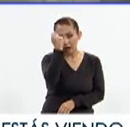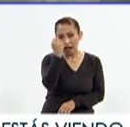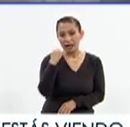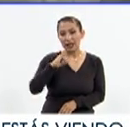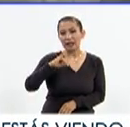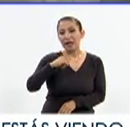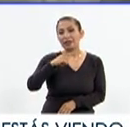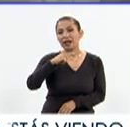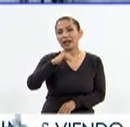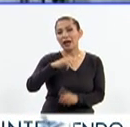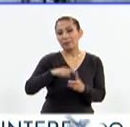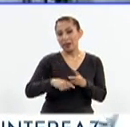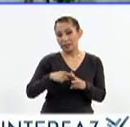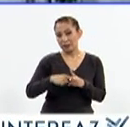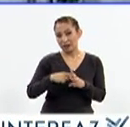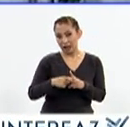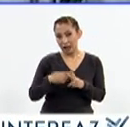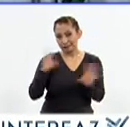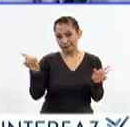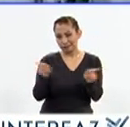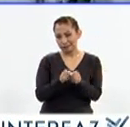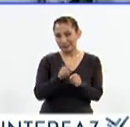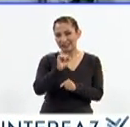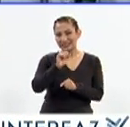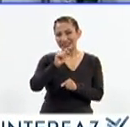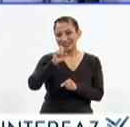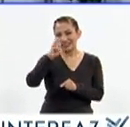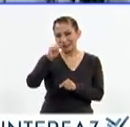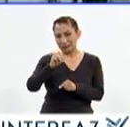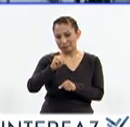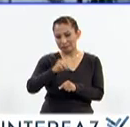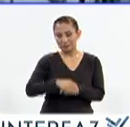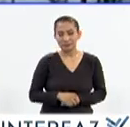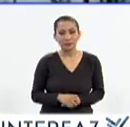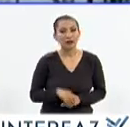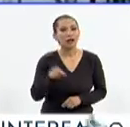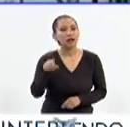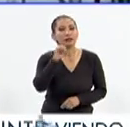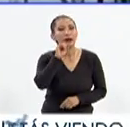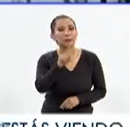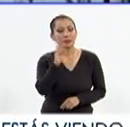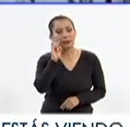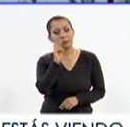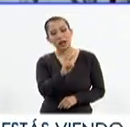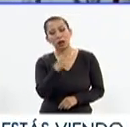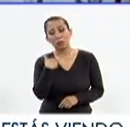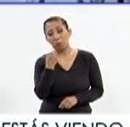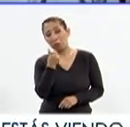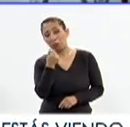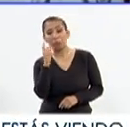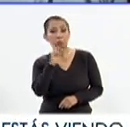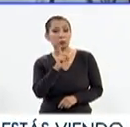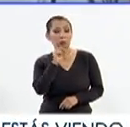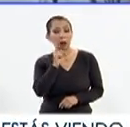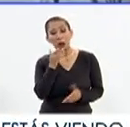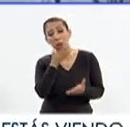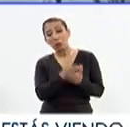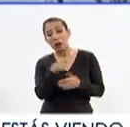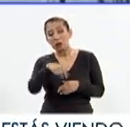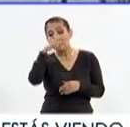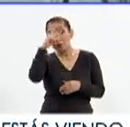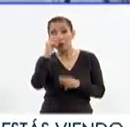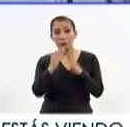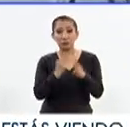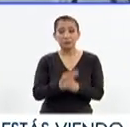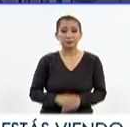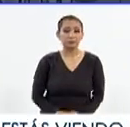las ingenierías y las matemáticas, mejor conocidas como el área STEM, también se registra una baja participación femenina en México